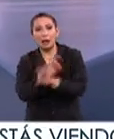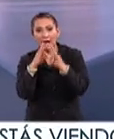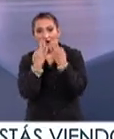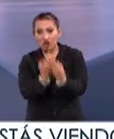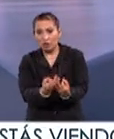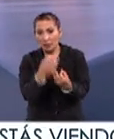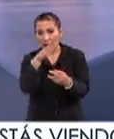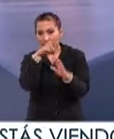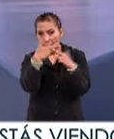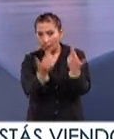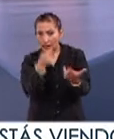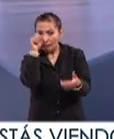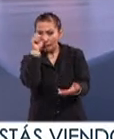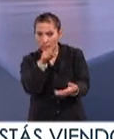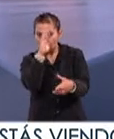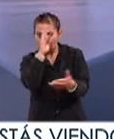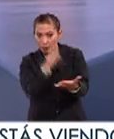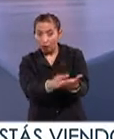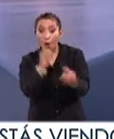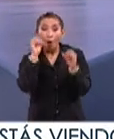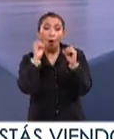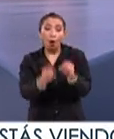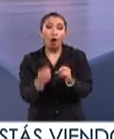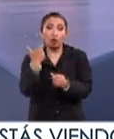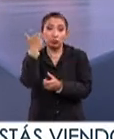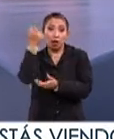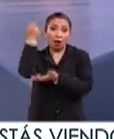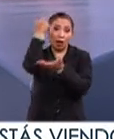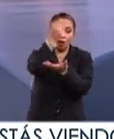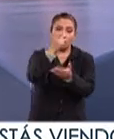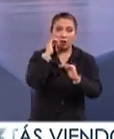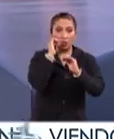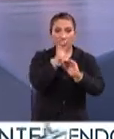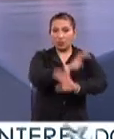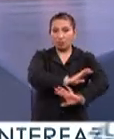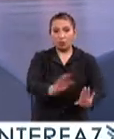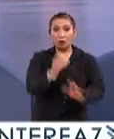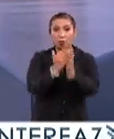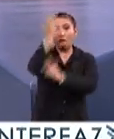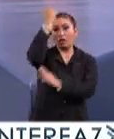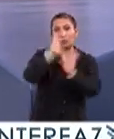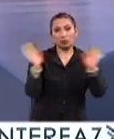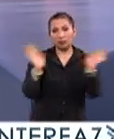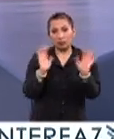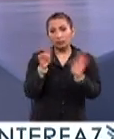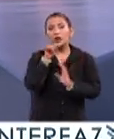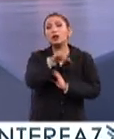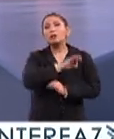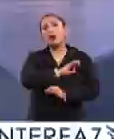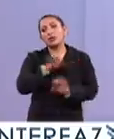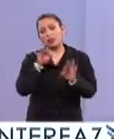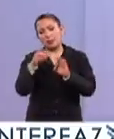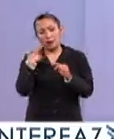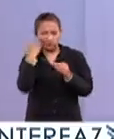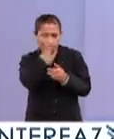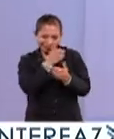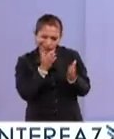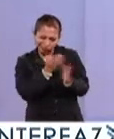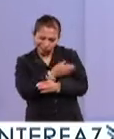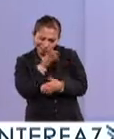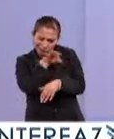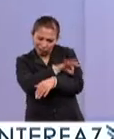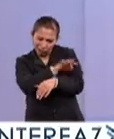de la revista y tampoco que se rebase el presupuesto que se les dará a conocer, pero pueden trabajar en ella, en